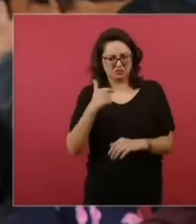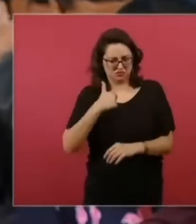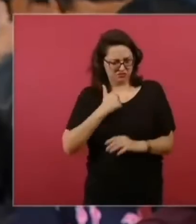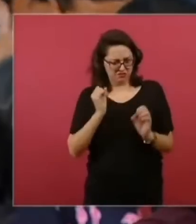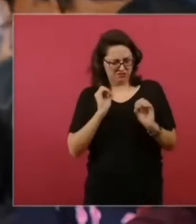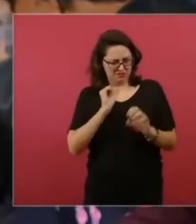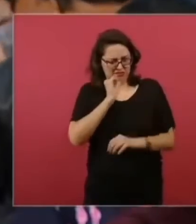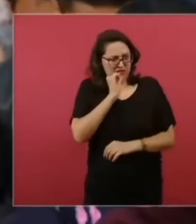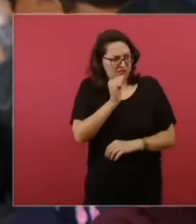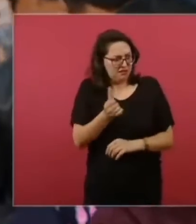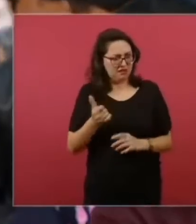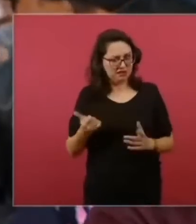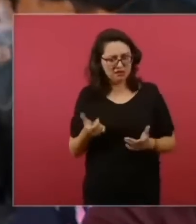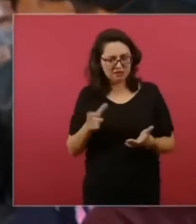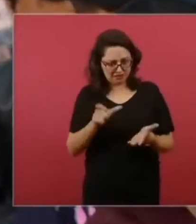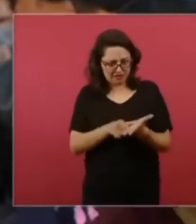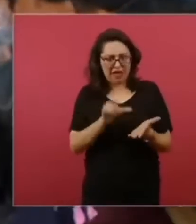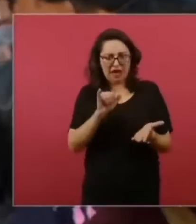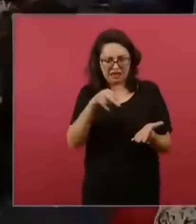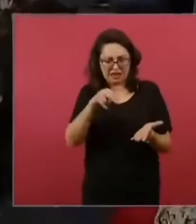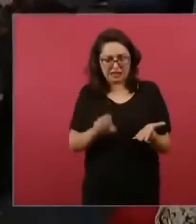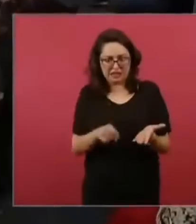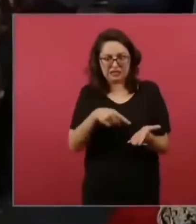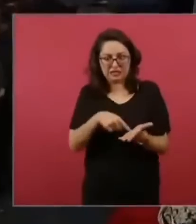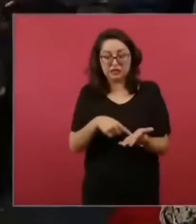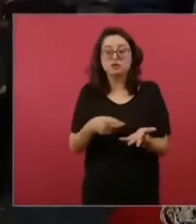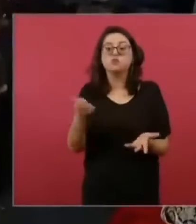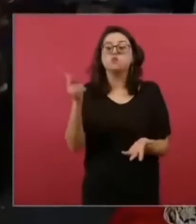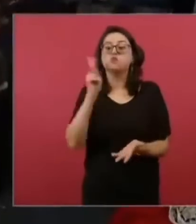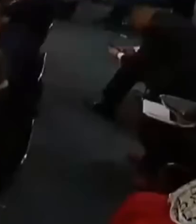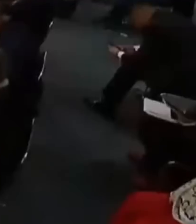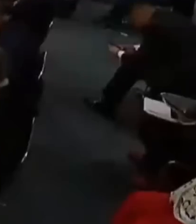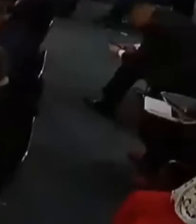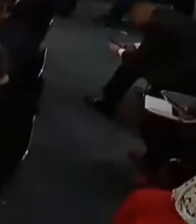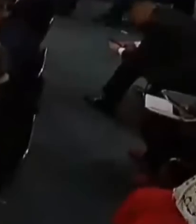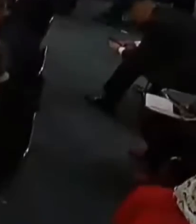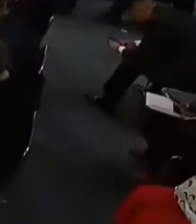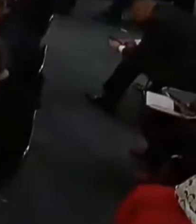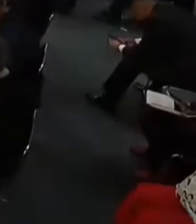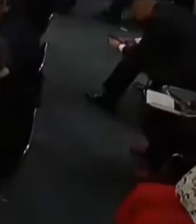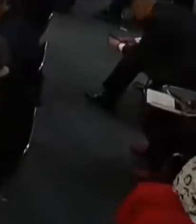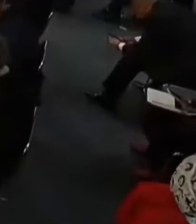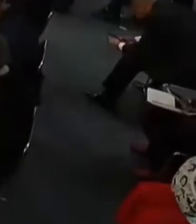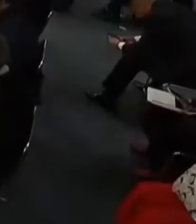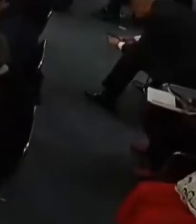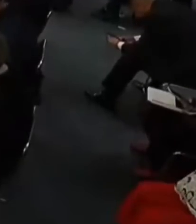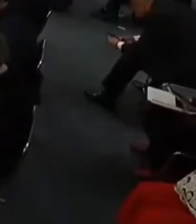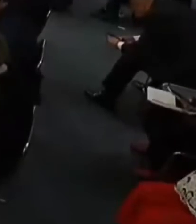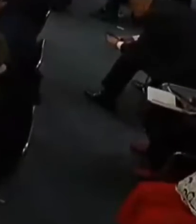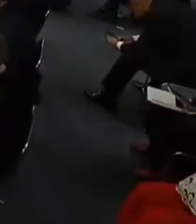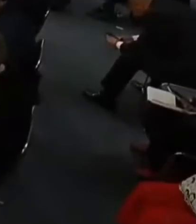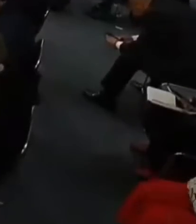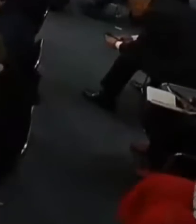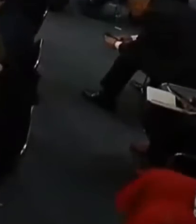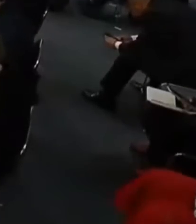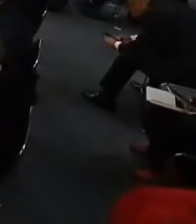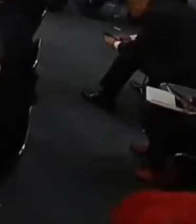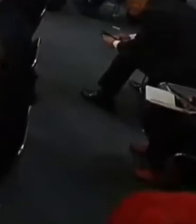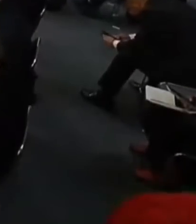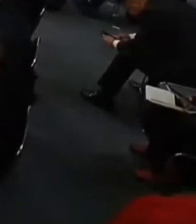los acusaban. Se les declara inocentes por falta de pruebas, pero resulta que nunca los dejaron en